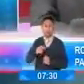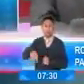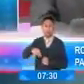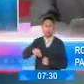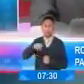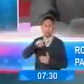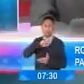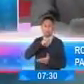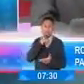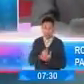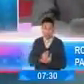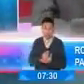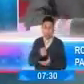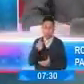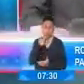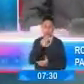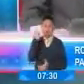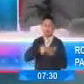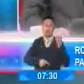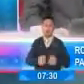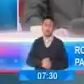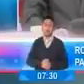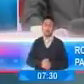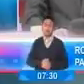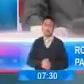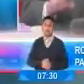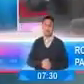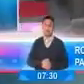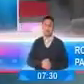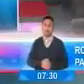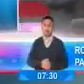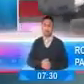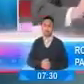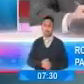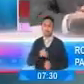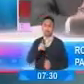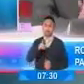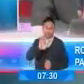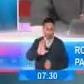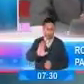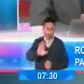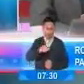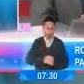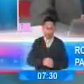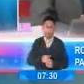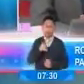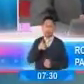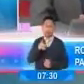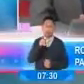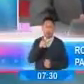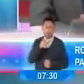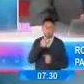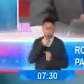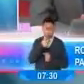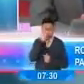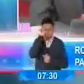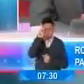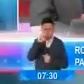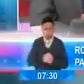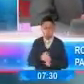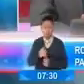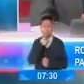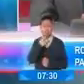lo que es verdaderamente importante. Y creo, ministra, que hay que apagar el ruido para mirar lo importante. Ahí mismo, agarrando sus palabras,